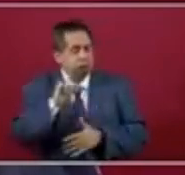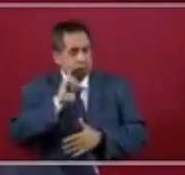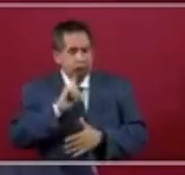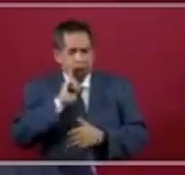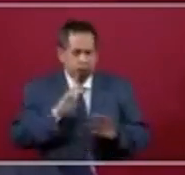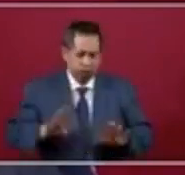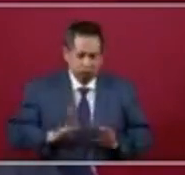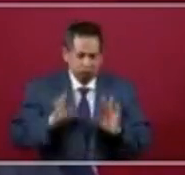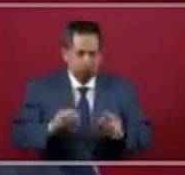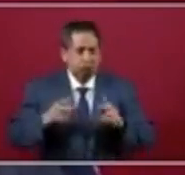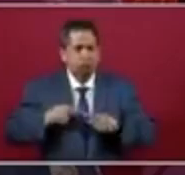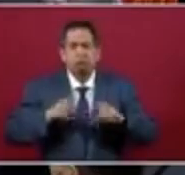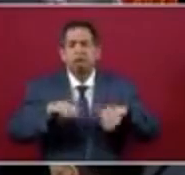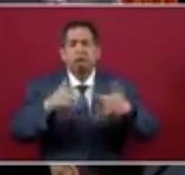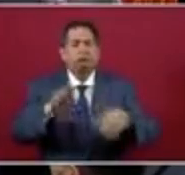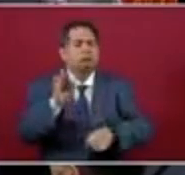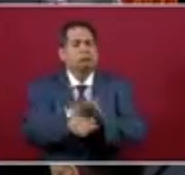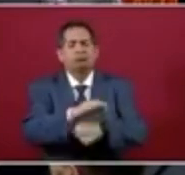bienestar del pueblo.